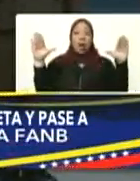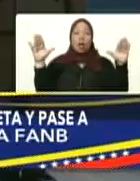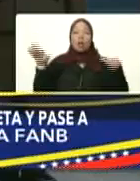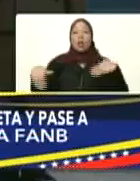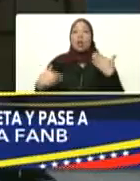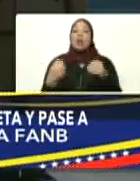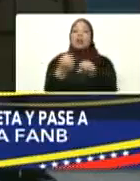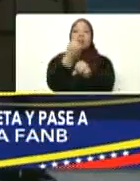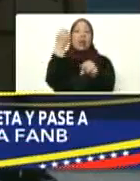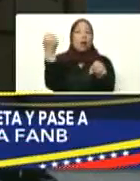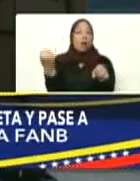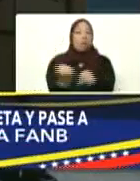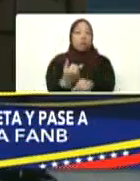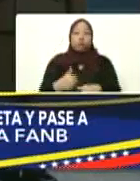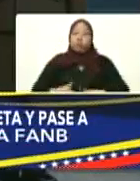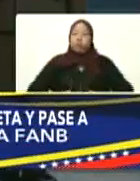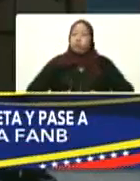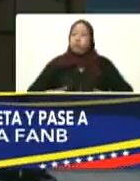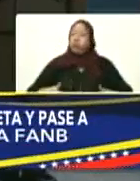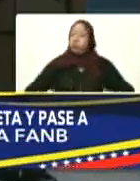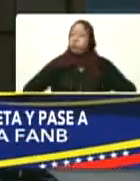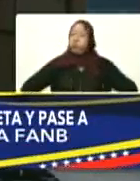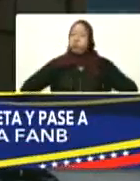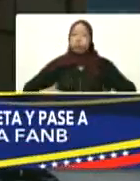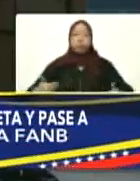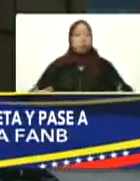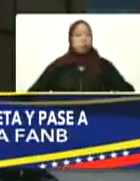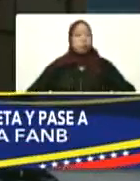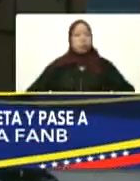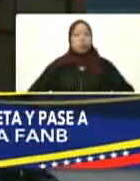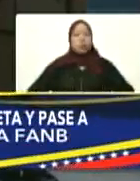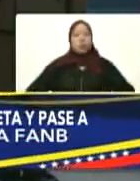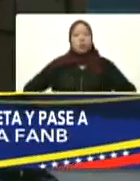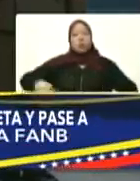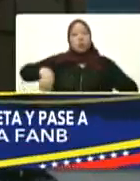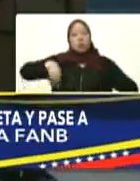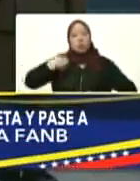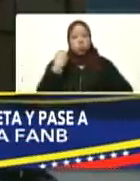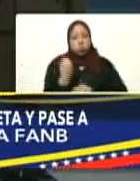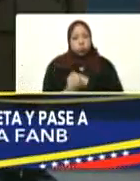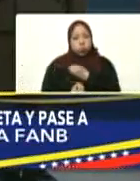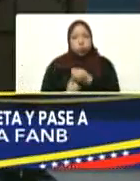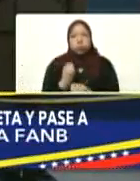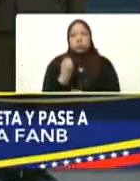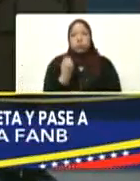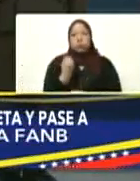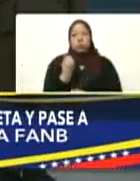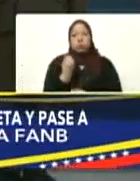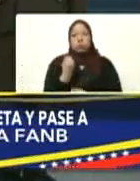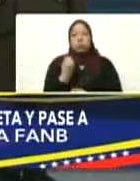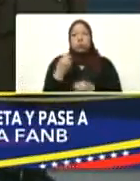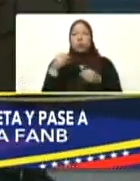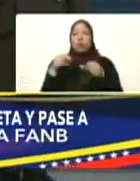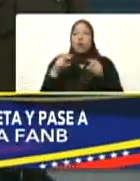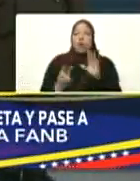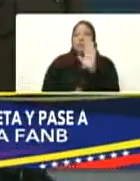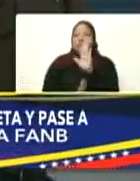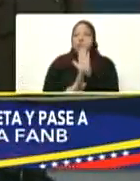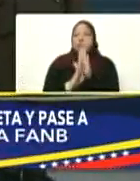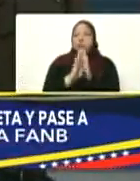para trabajar incansablemente por la construcción de una